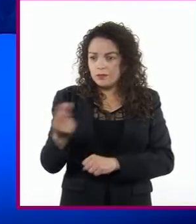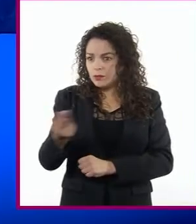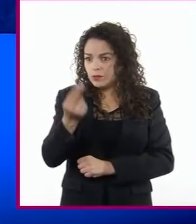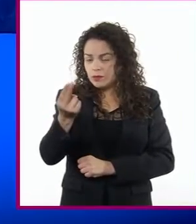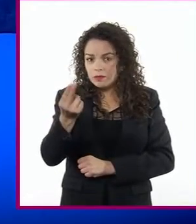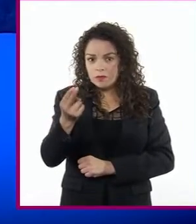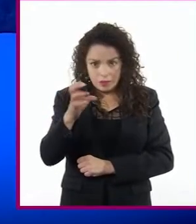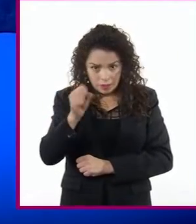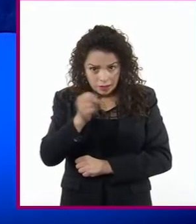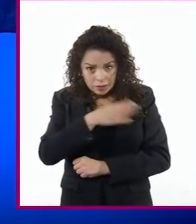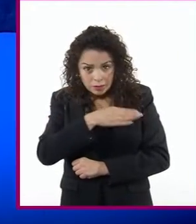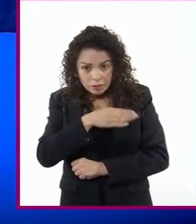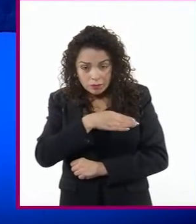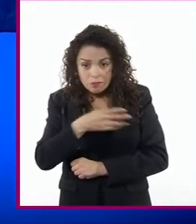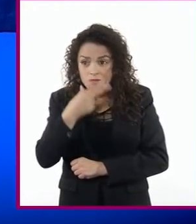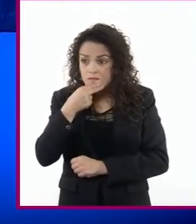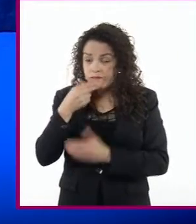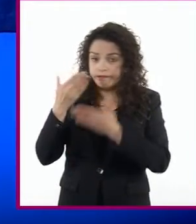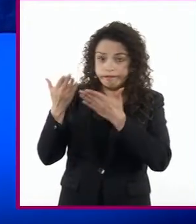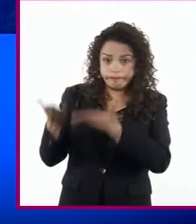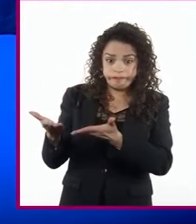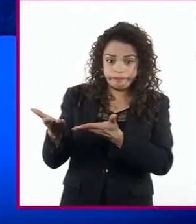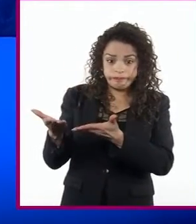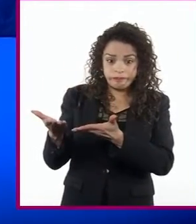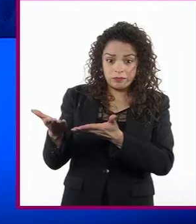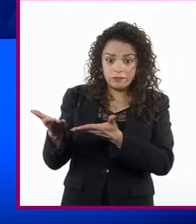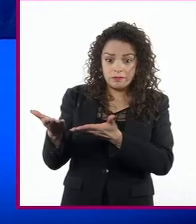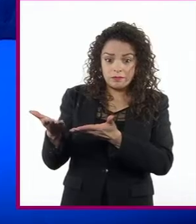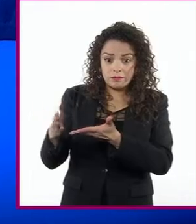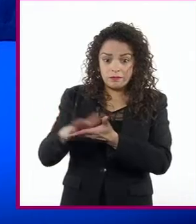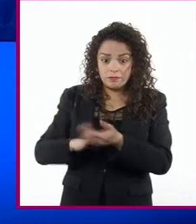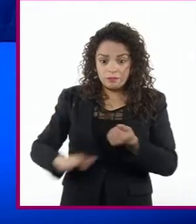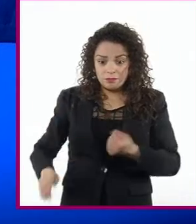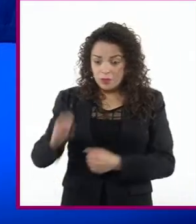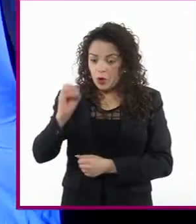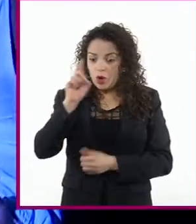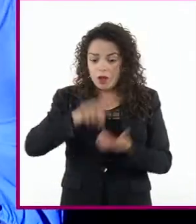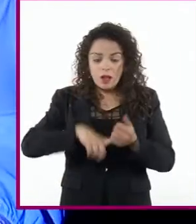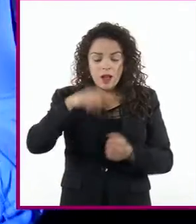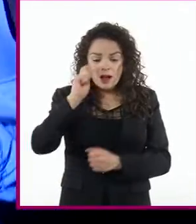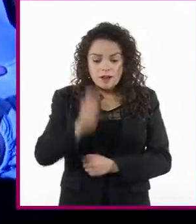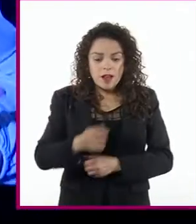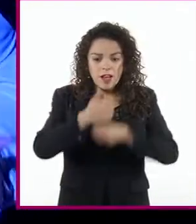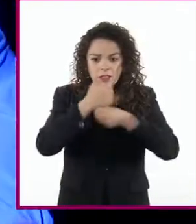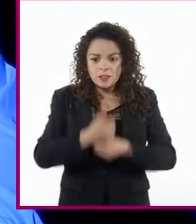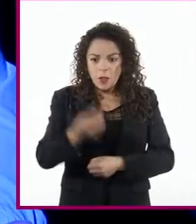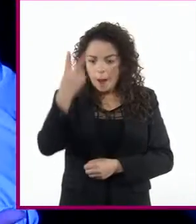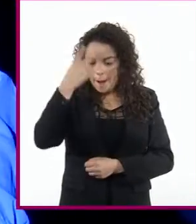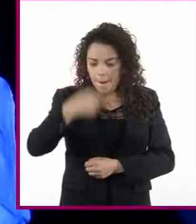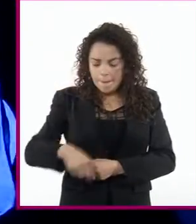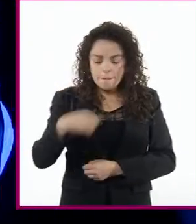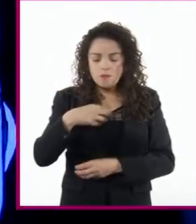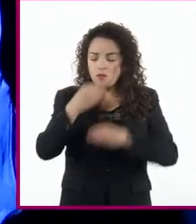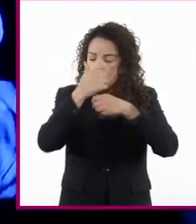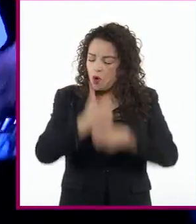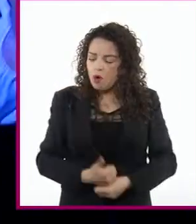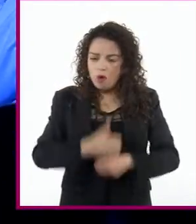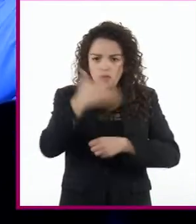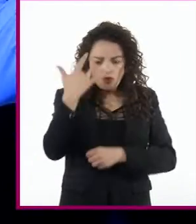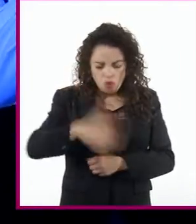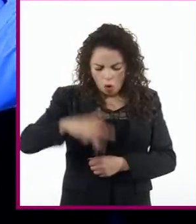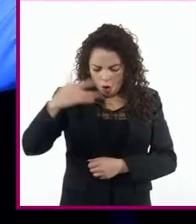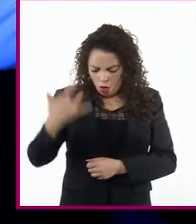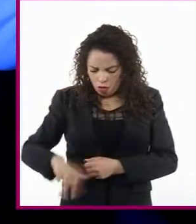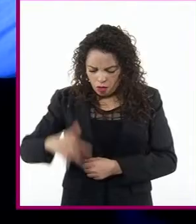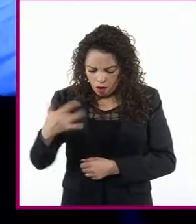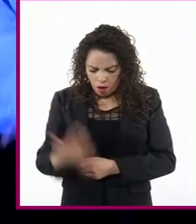hombres nobles? ¿Vosotros que no rompen las entrañas de dolor de verme en tantos dolores?